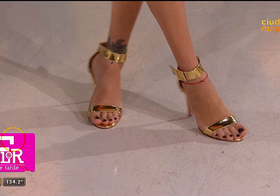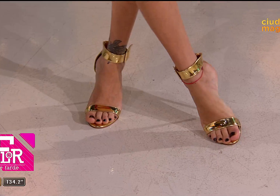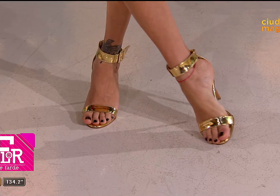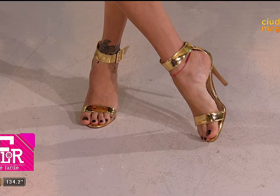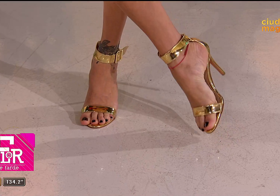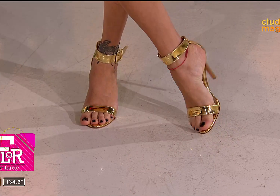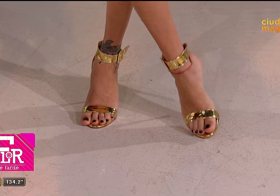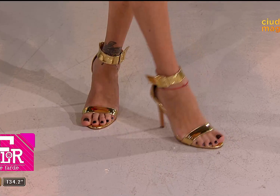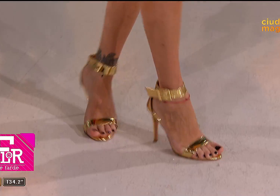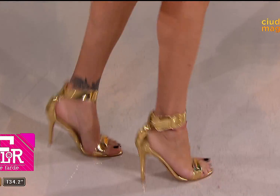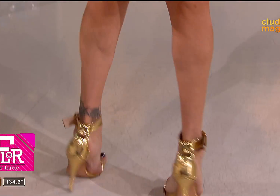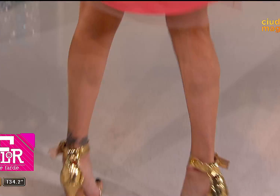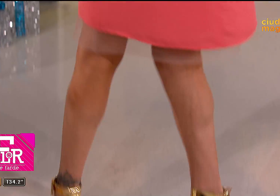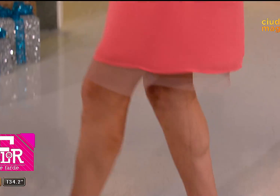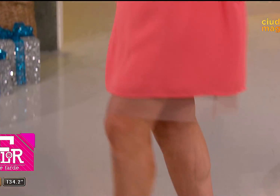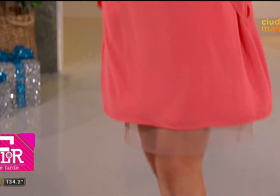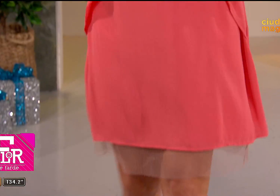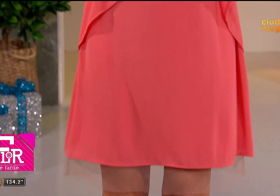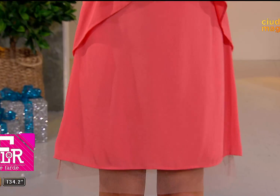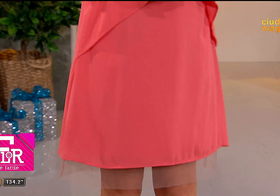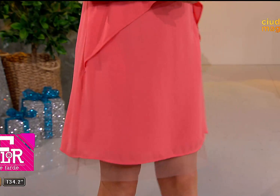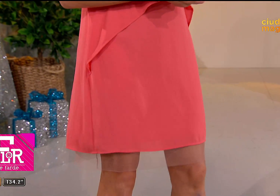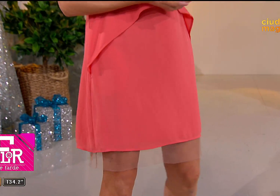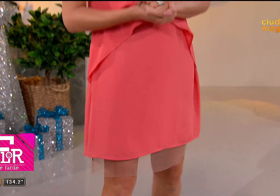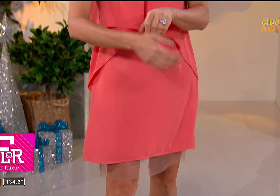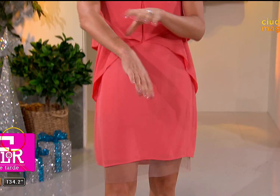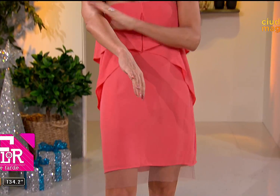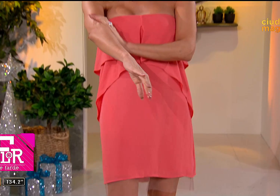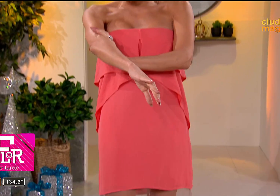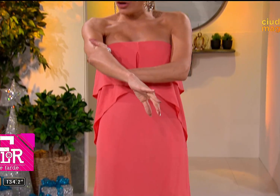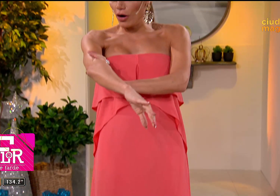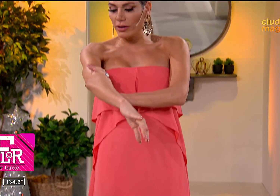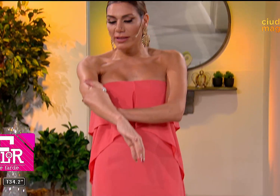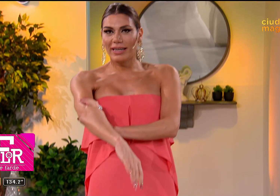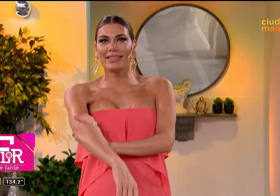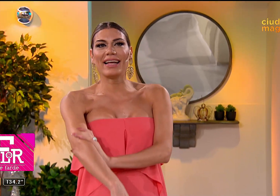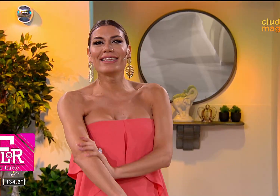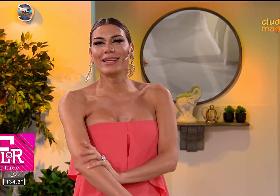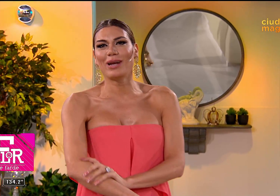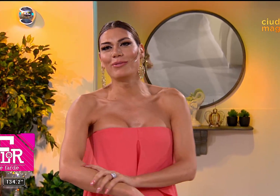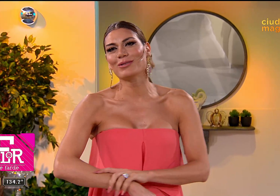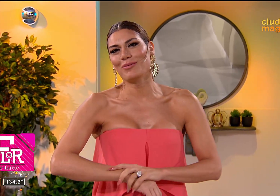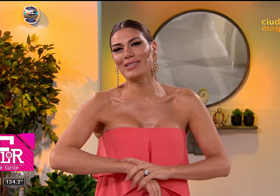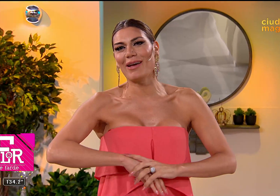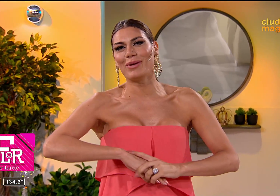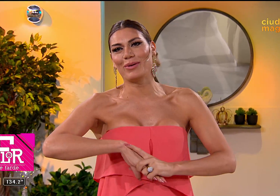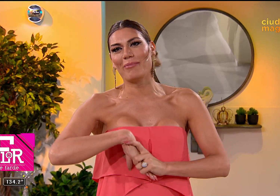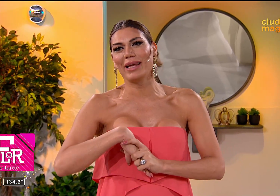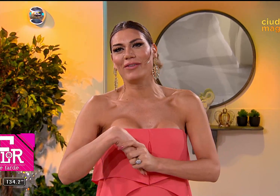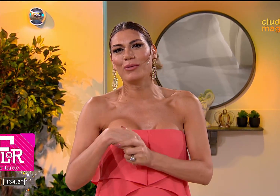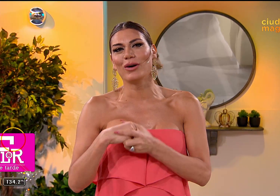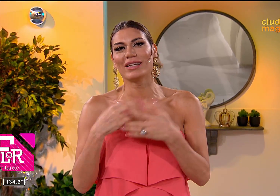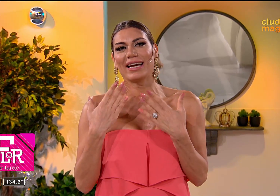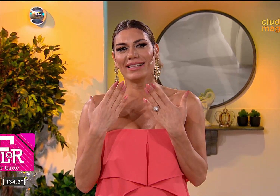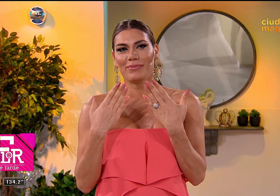Muy elogiada las sandalias estas. Gracias, Wanda, a la gente de Paloma Paz. Hoy me puse color. Gracias, ¿sí?, a la gente Natural Bronze, como siempre, por la